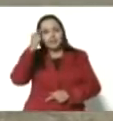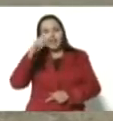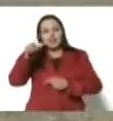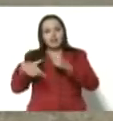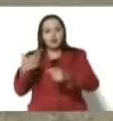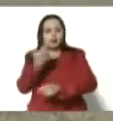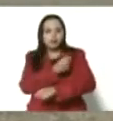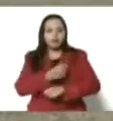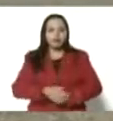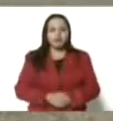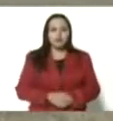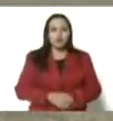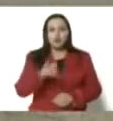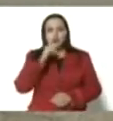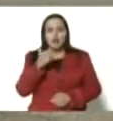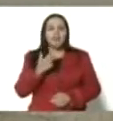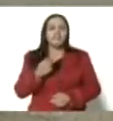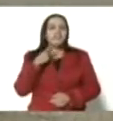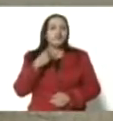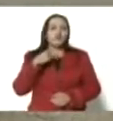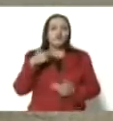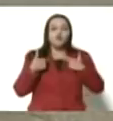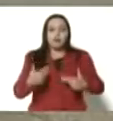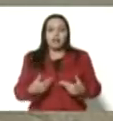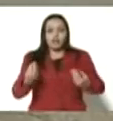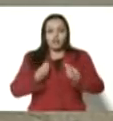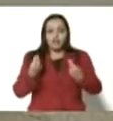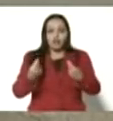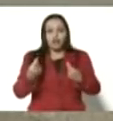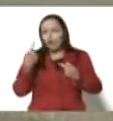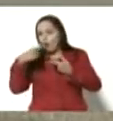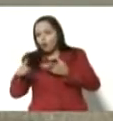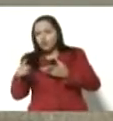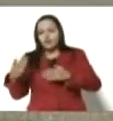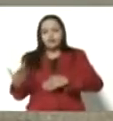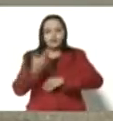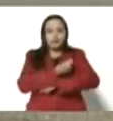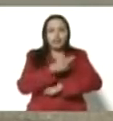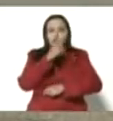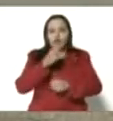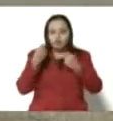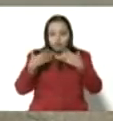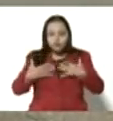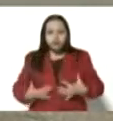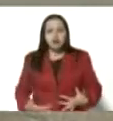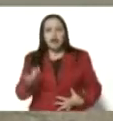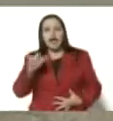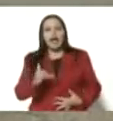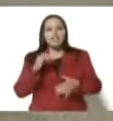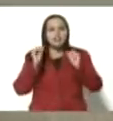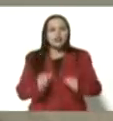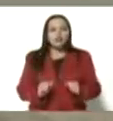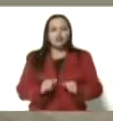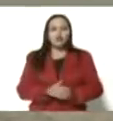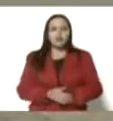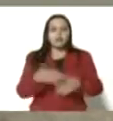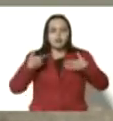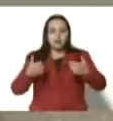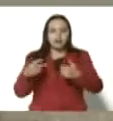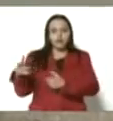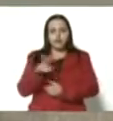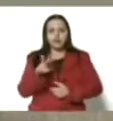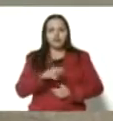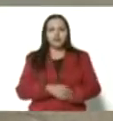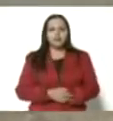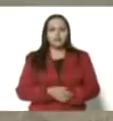contiene adenovirus humanos vivos, sino vectores adenovirales que no se multiplican y resultan completamente seguros para la salud venezolana.